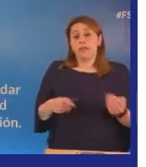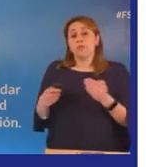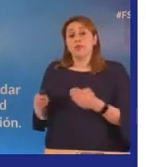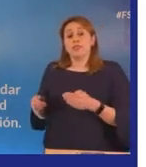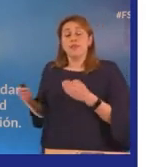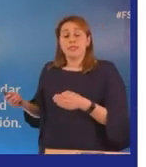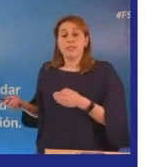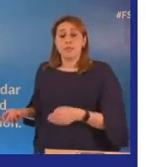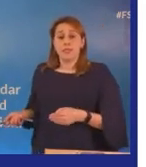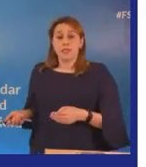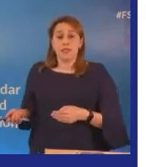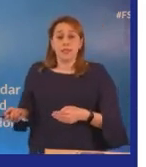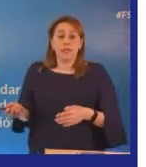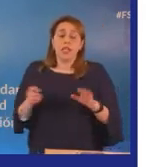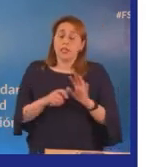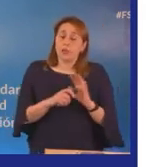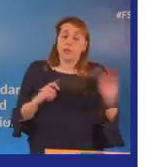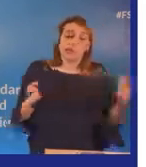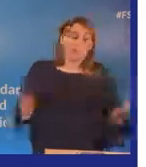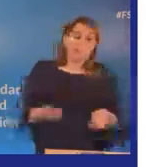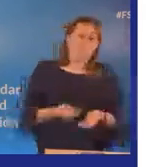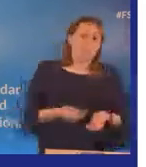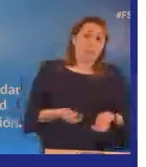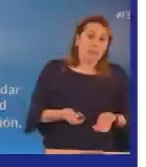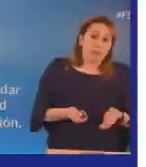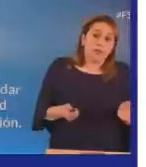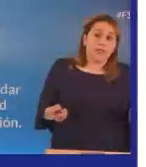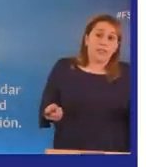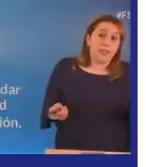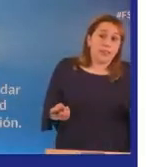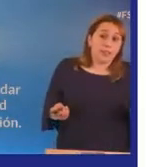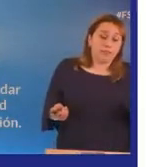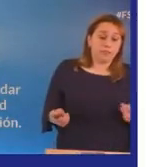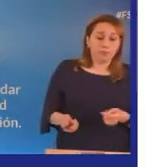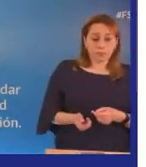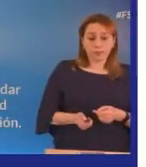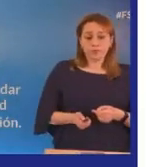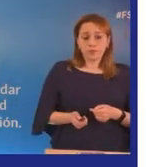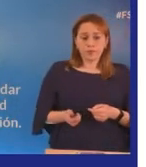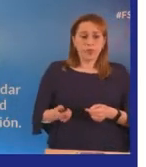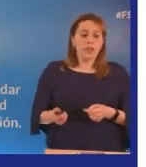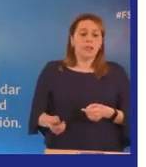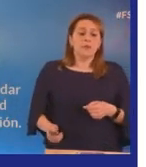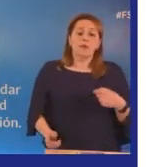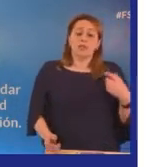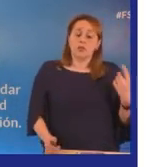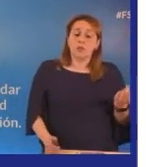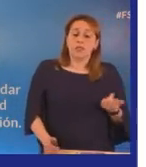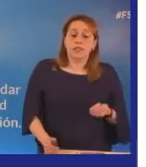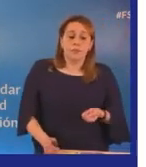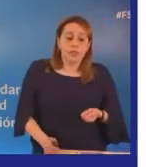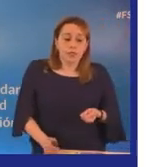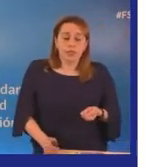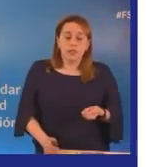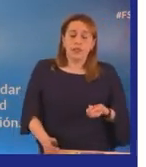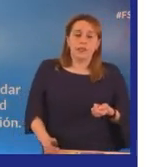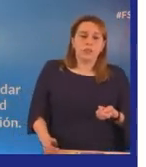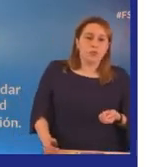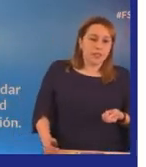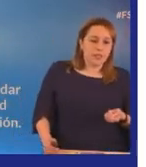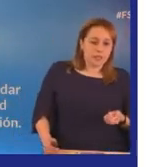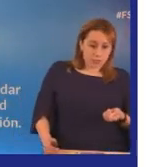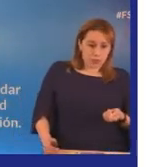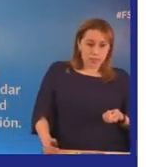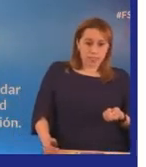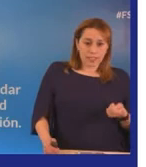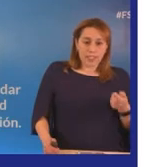estimulándolo para que él pueda ser más independiente en todas las actividades que realice durante el día a día. Vamos a acompañar a la persona a la